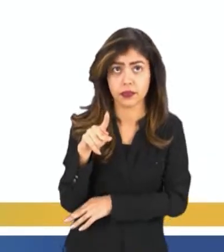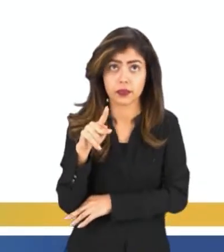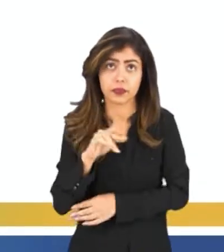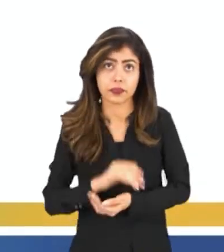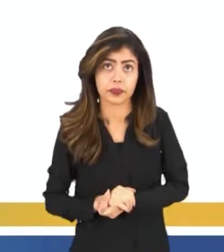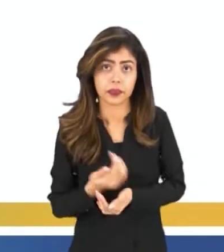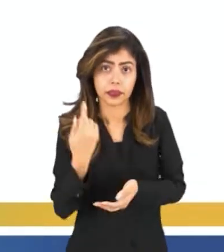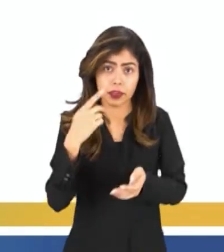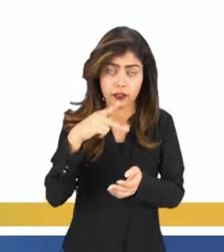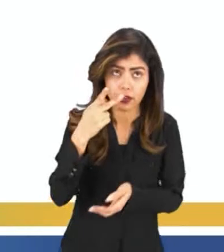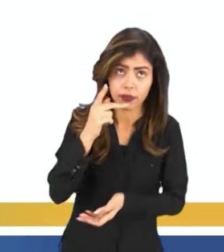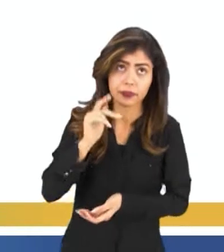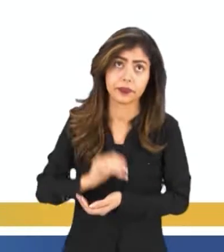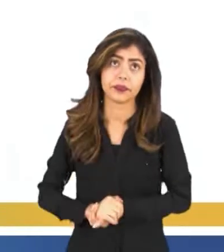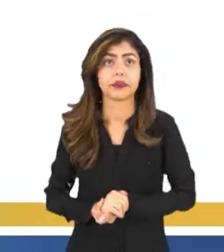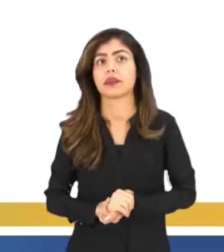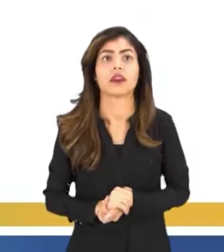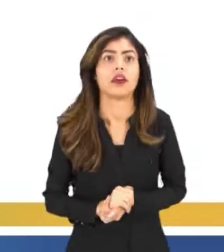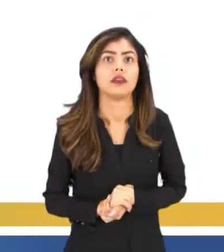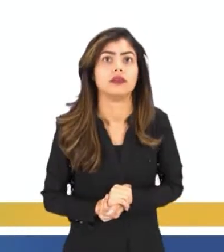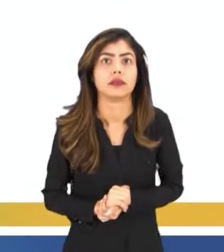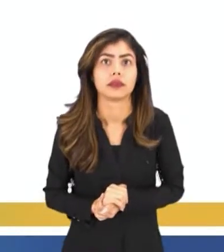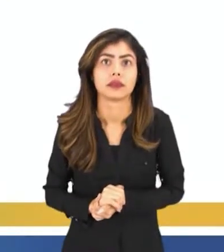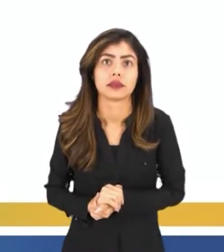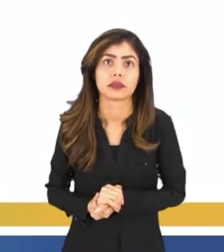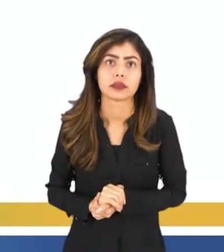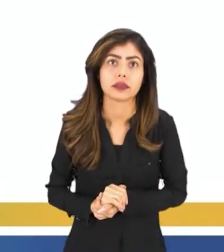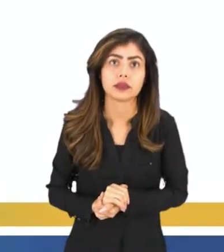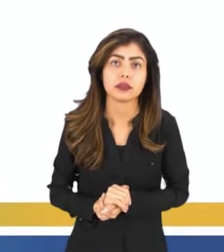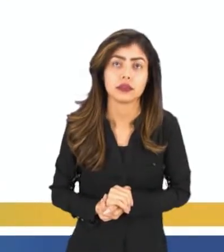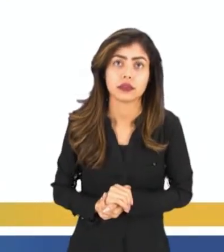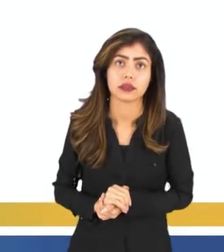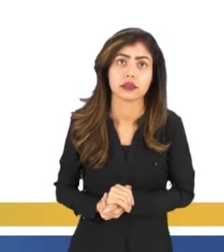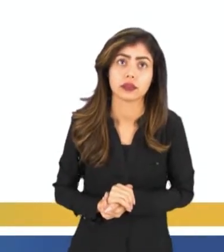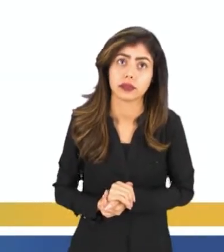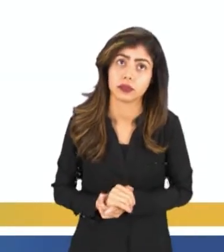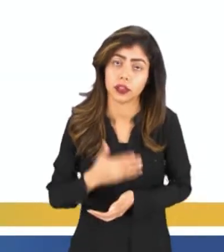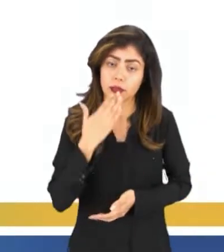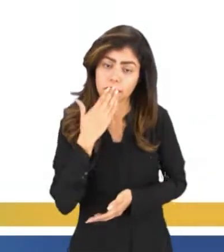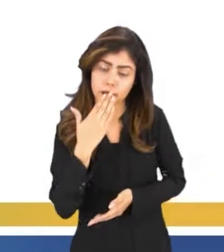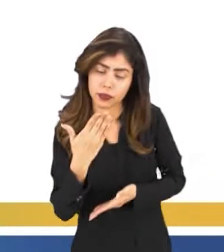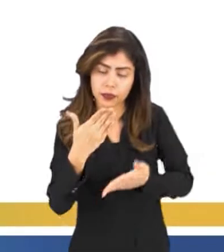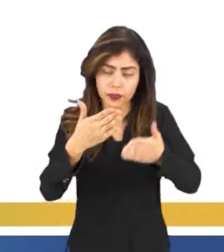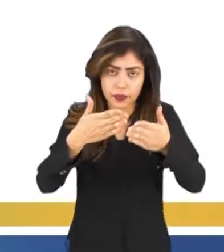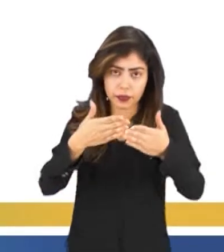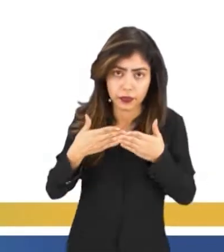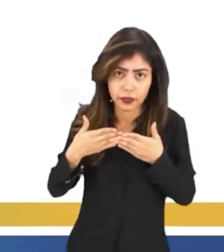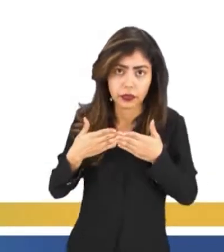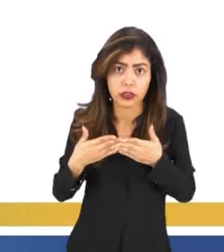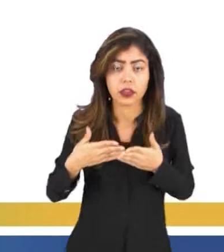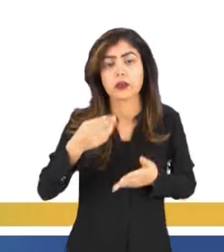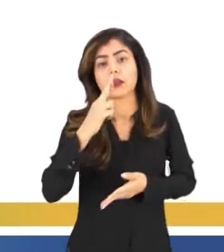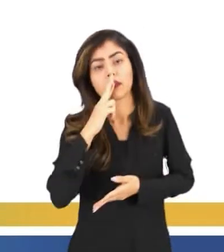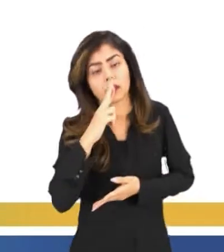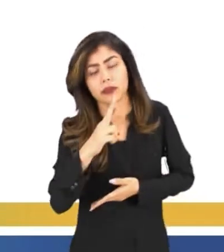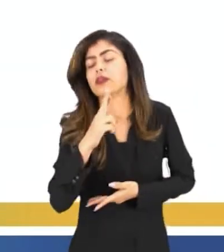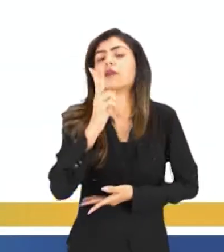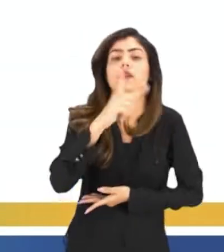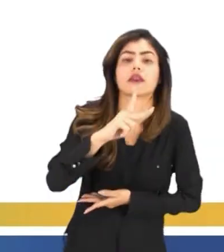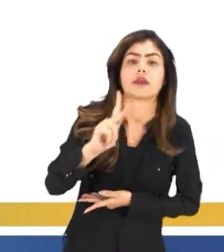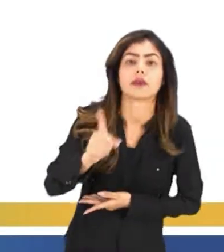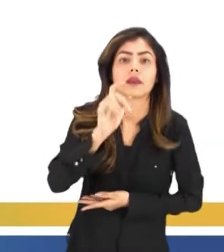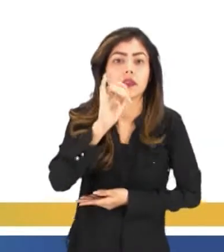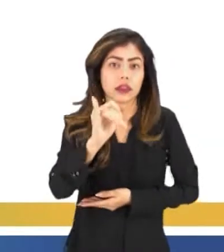iese el rol del 06 al peso encarecidamente que usted me responde profesores